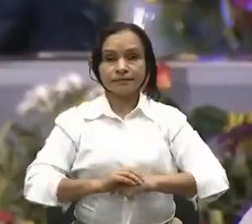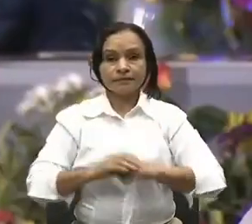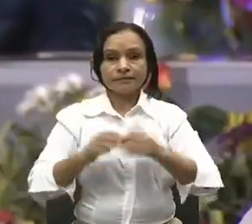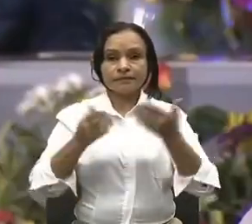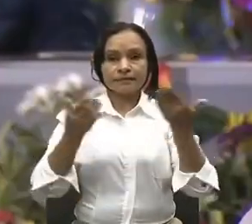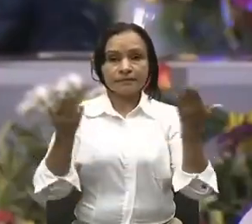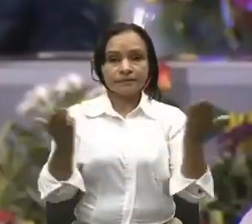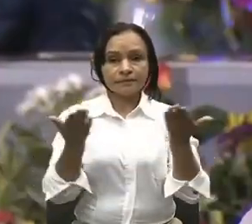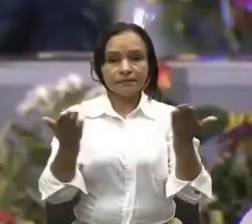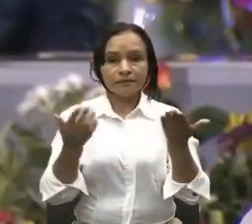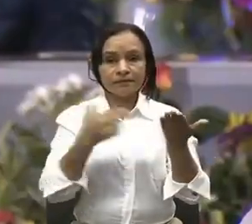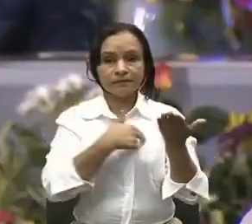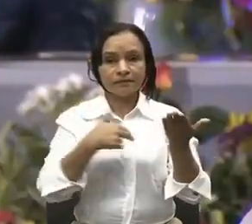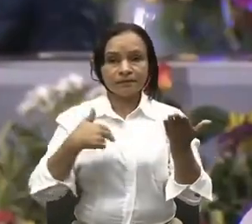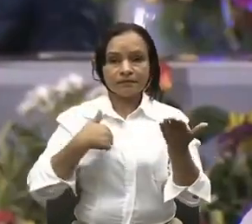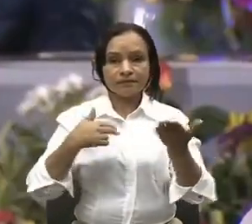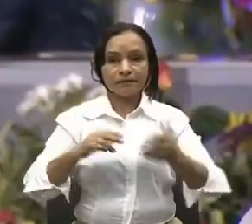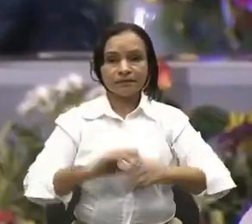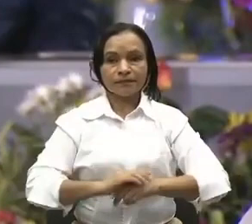Entonces,